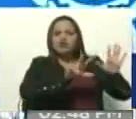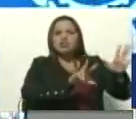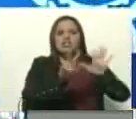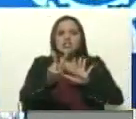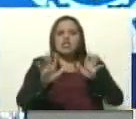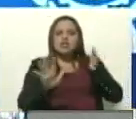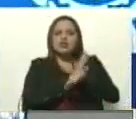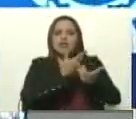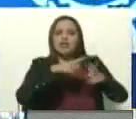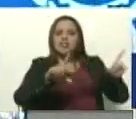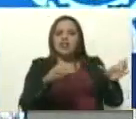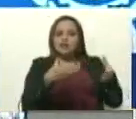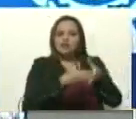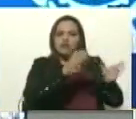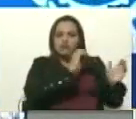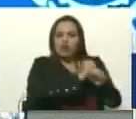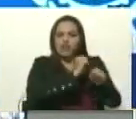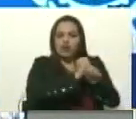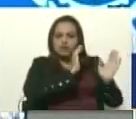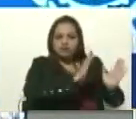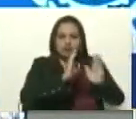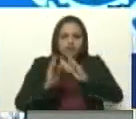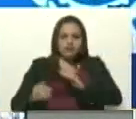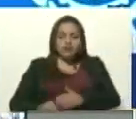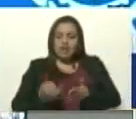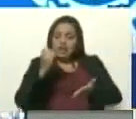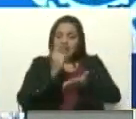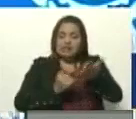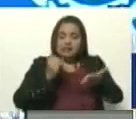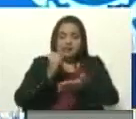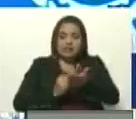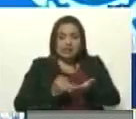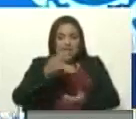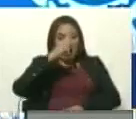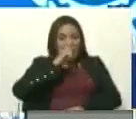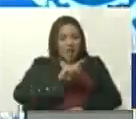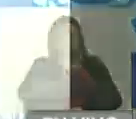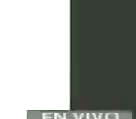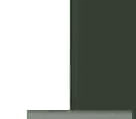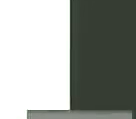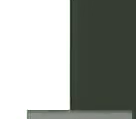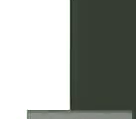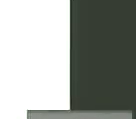sindical. Organizaciones sindicales registradas en el periodo